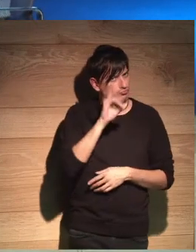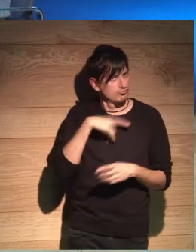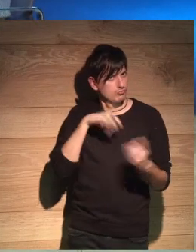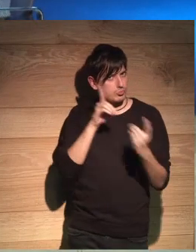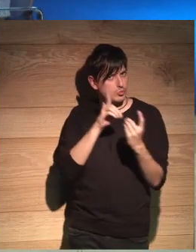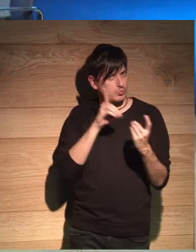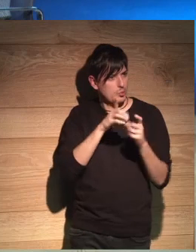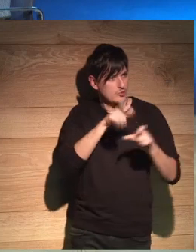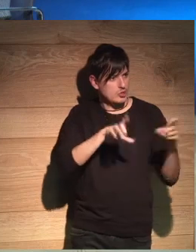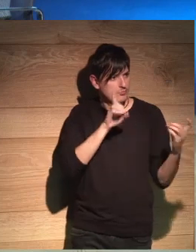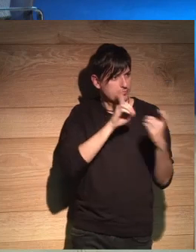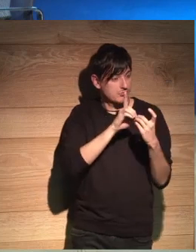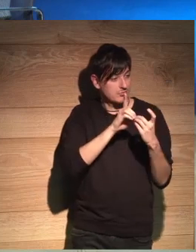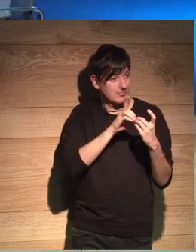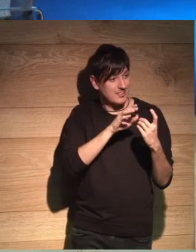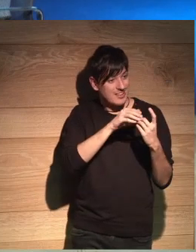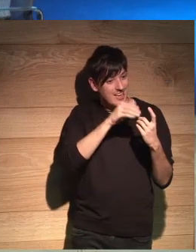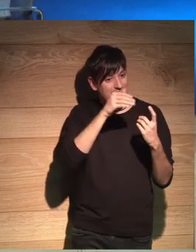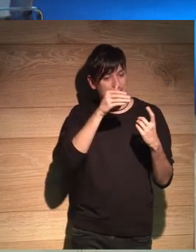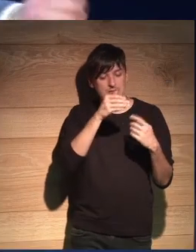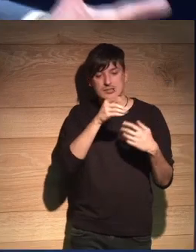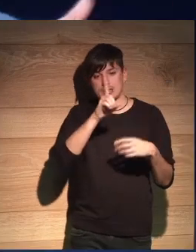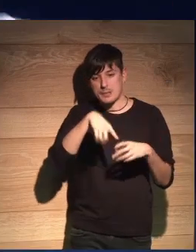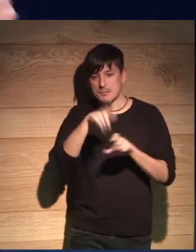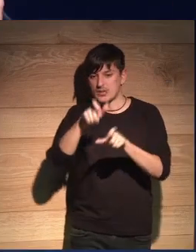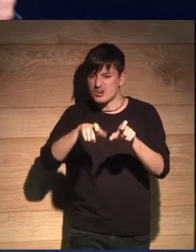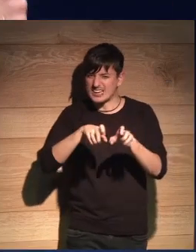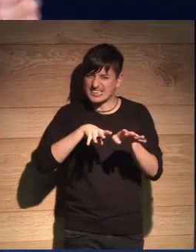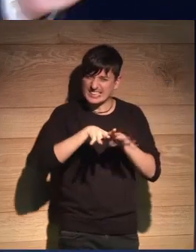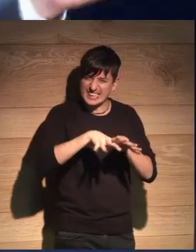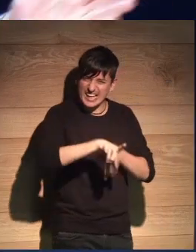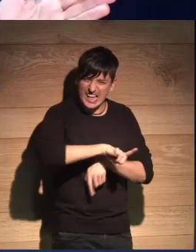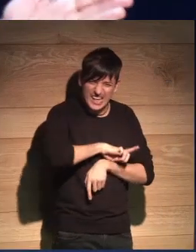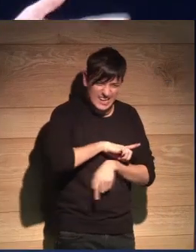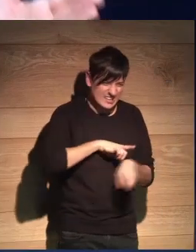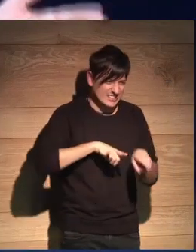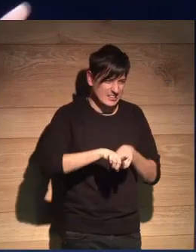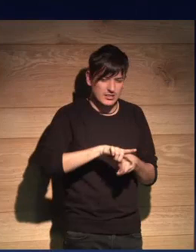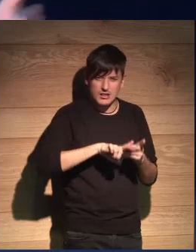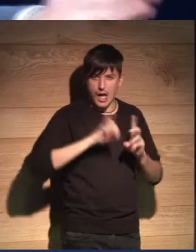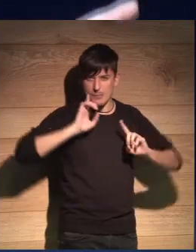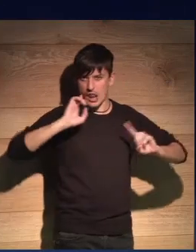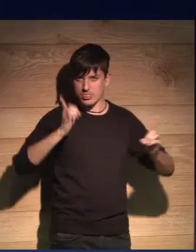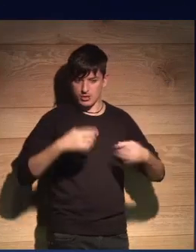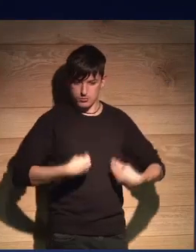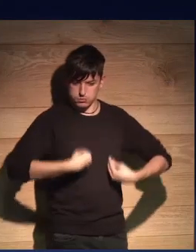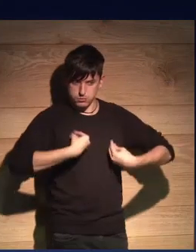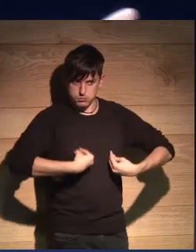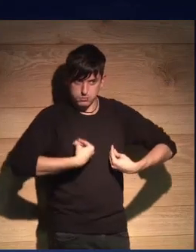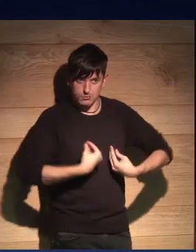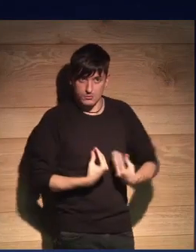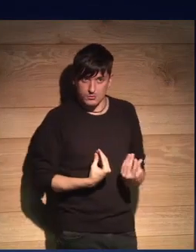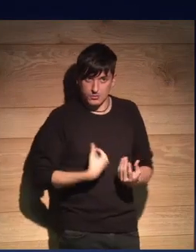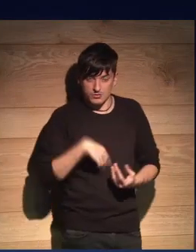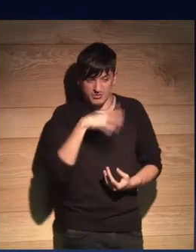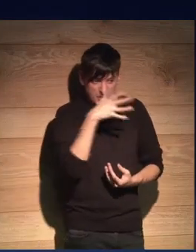encuentro, sino que al lado de la gente que te critica, o te amenaza, o te da susto porque te los dan con estas cosas